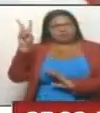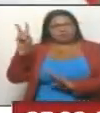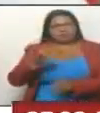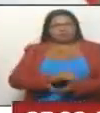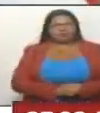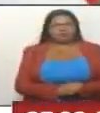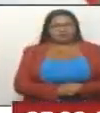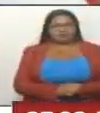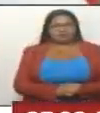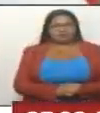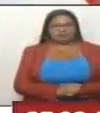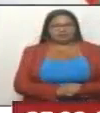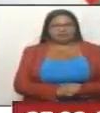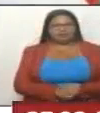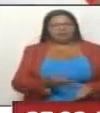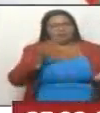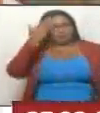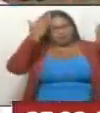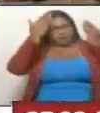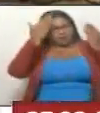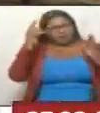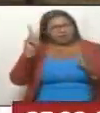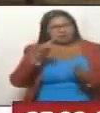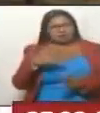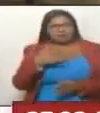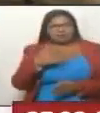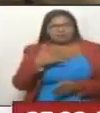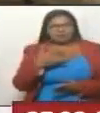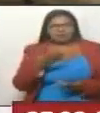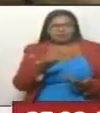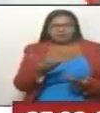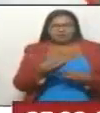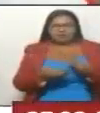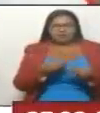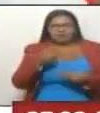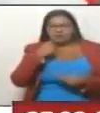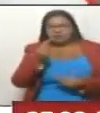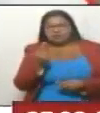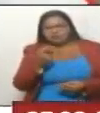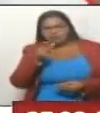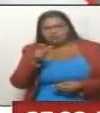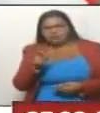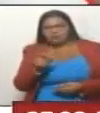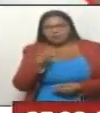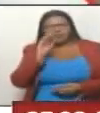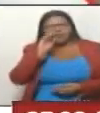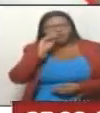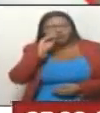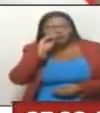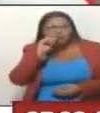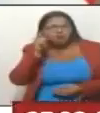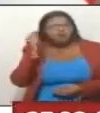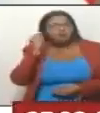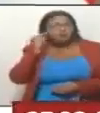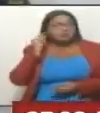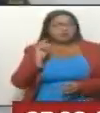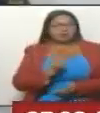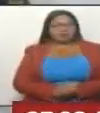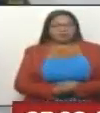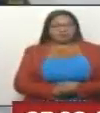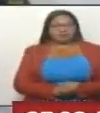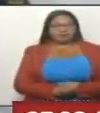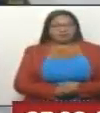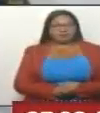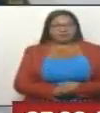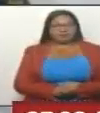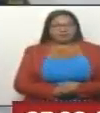hola, hola, Venezuela. Pero no se siente. Pero eso es cuando tú se lo dices susurrándolo a una dama. Ah, hola,